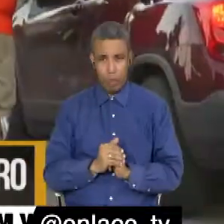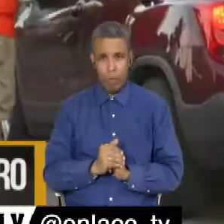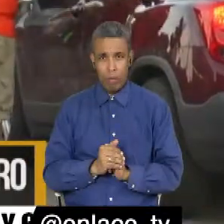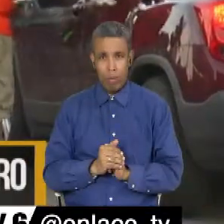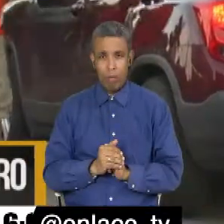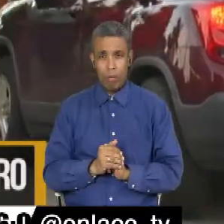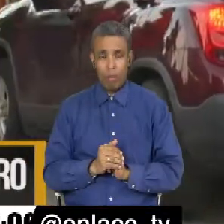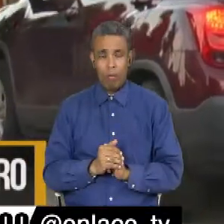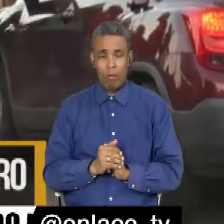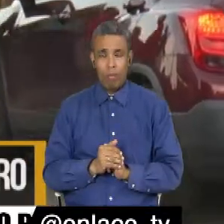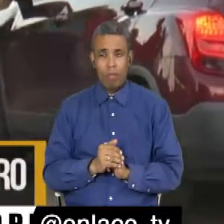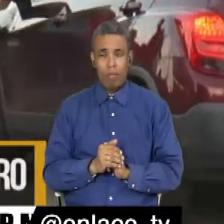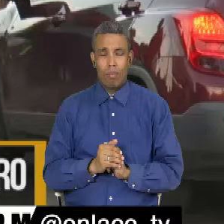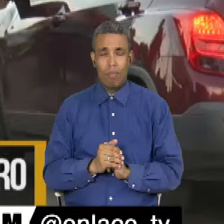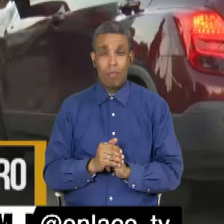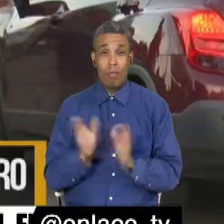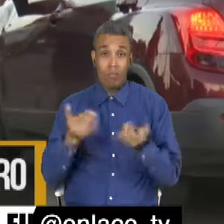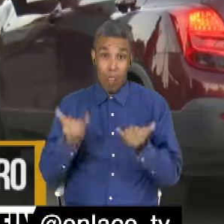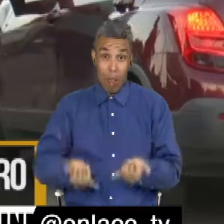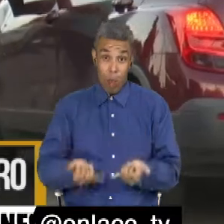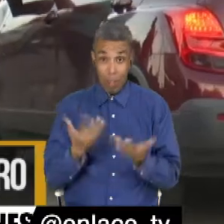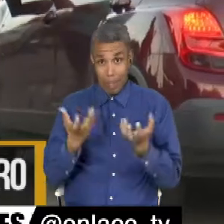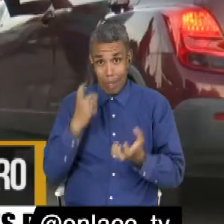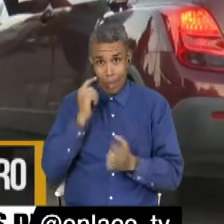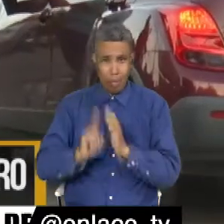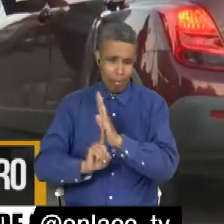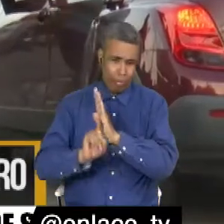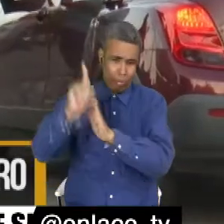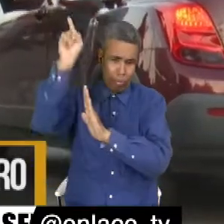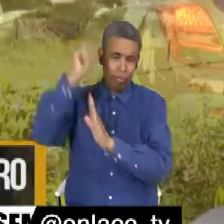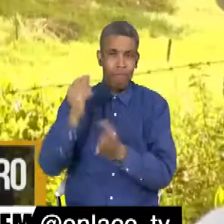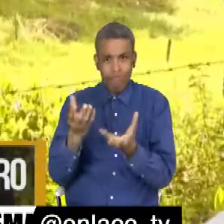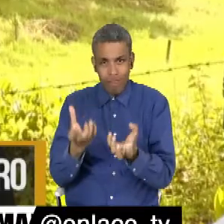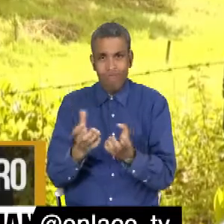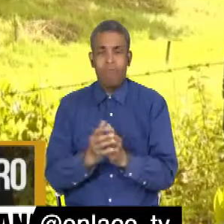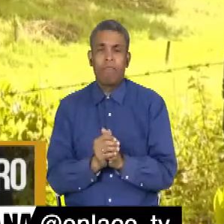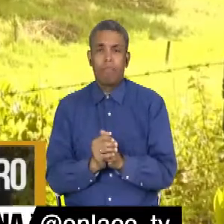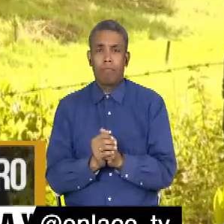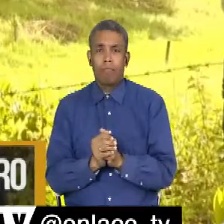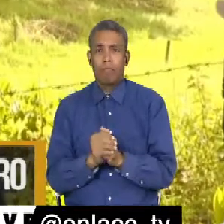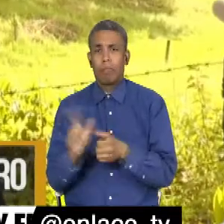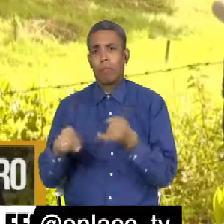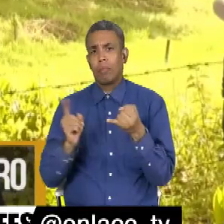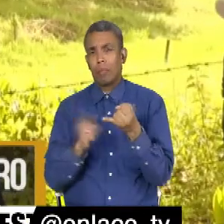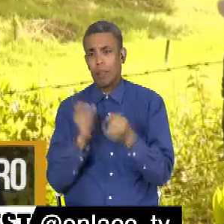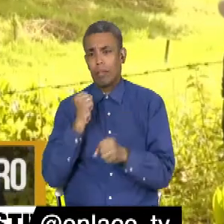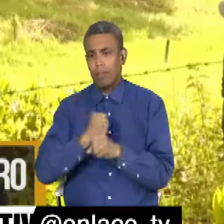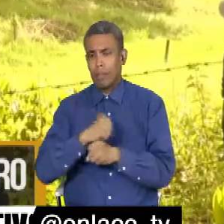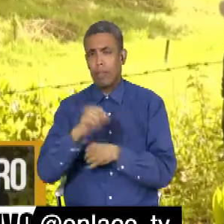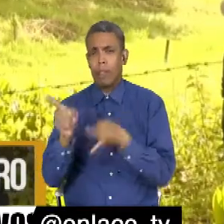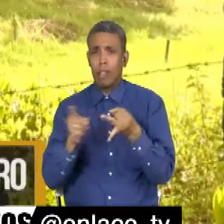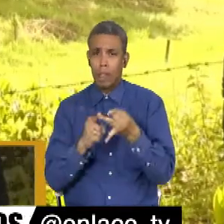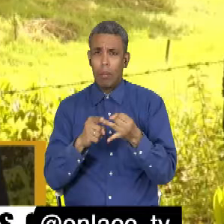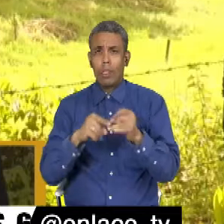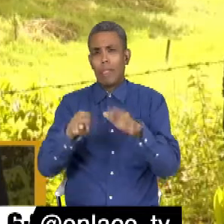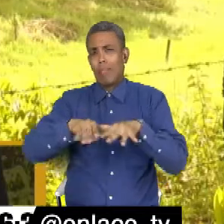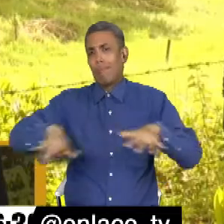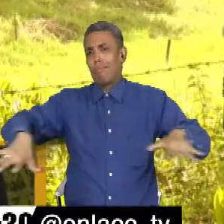esa población que busca progreso. Temas de carácter laboral, de carácter ambiental, de carácter social que le ha